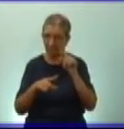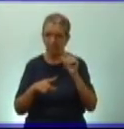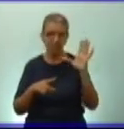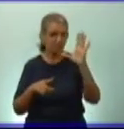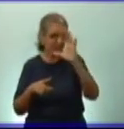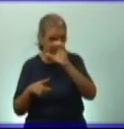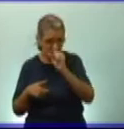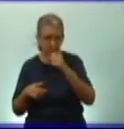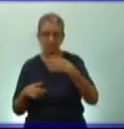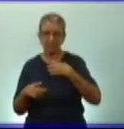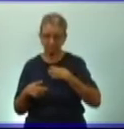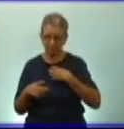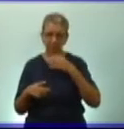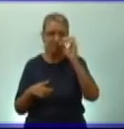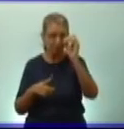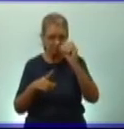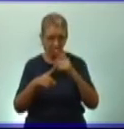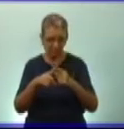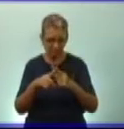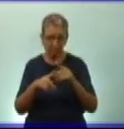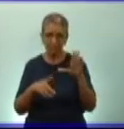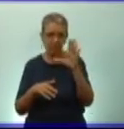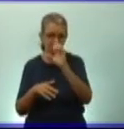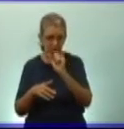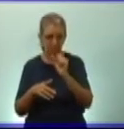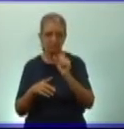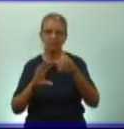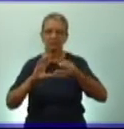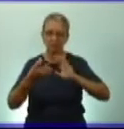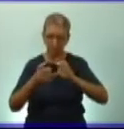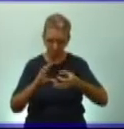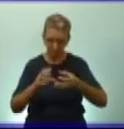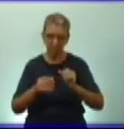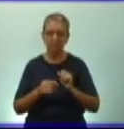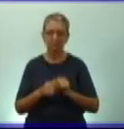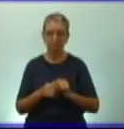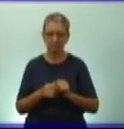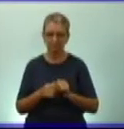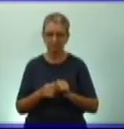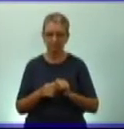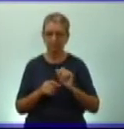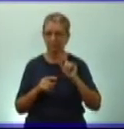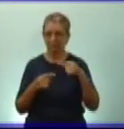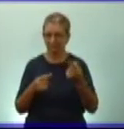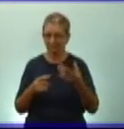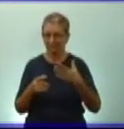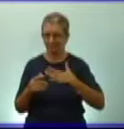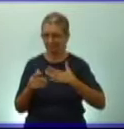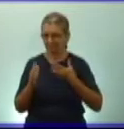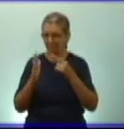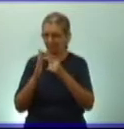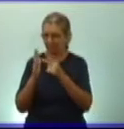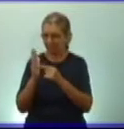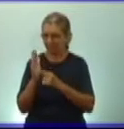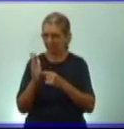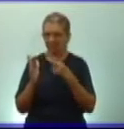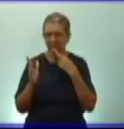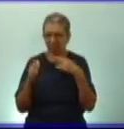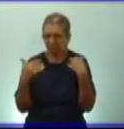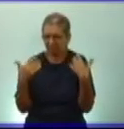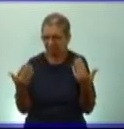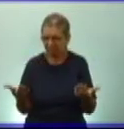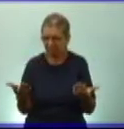oxígeno en todos los casos. Por tanto, todas son sustancias compuestas. Ahora, según sus propiedades, ¿qué debo responder? Según